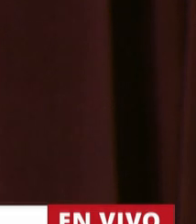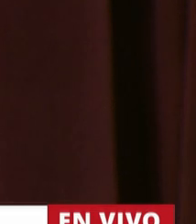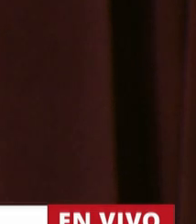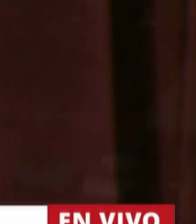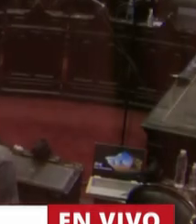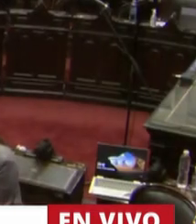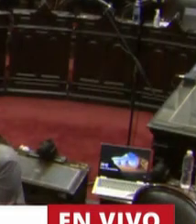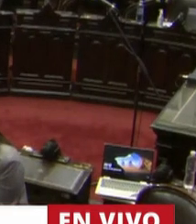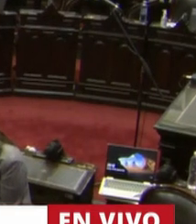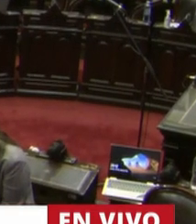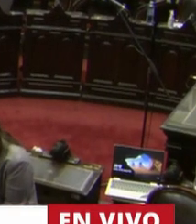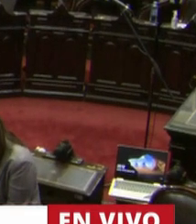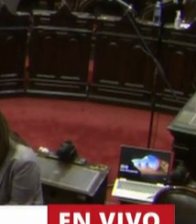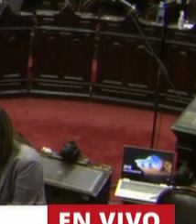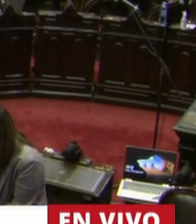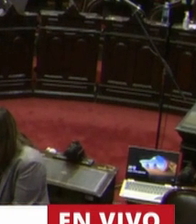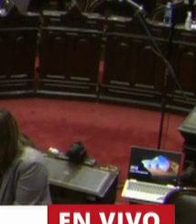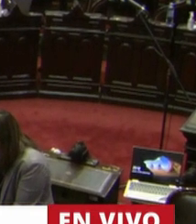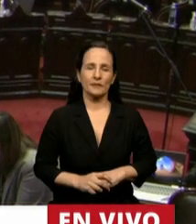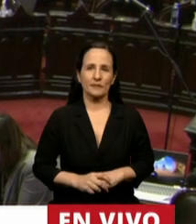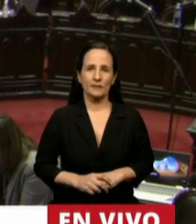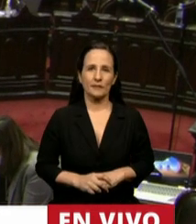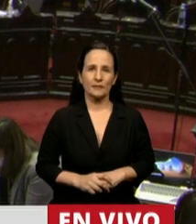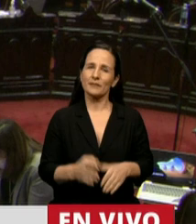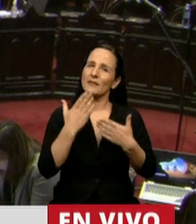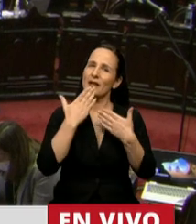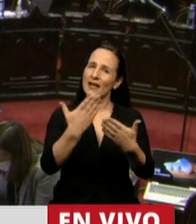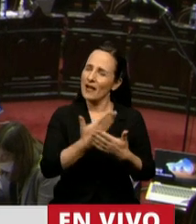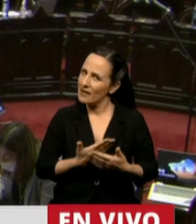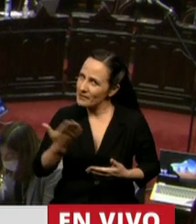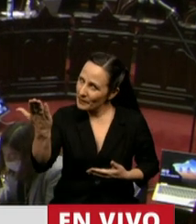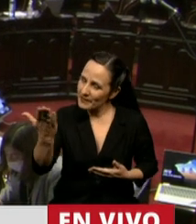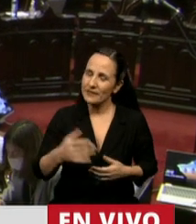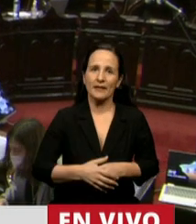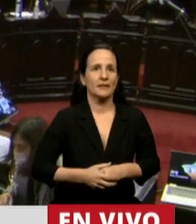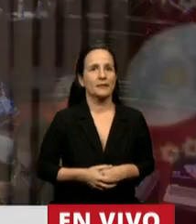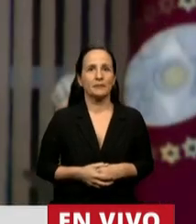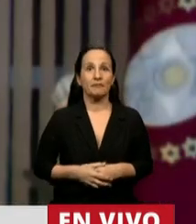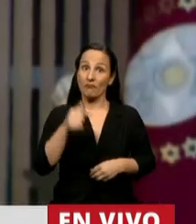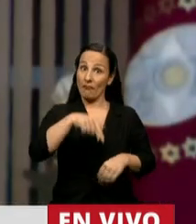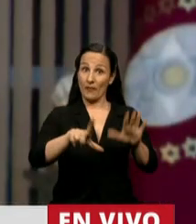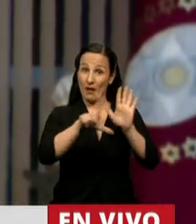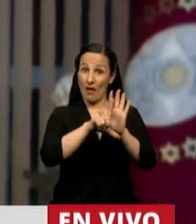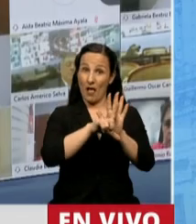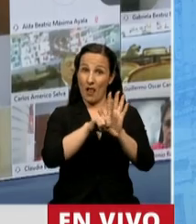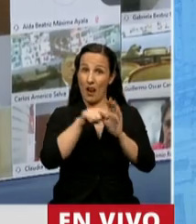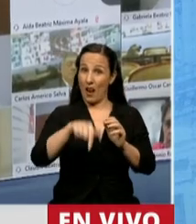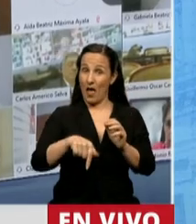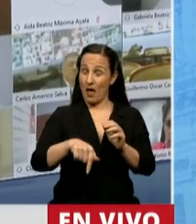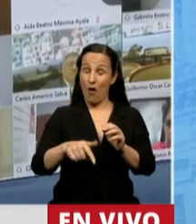sotos gracias señor presidente esta ley Hoy estamos